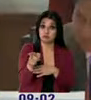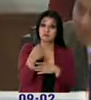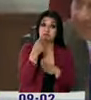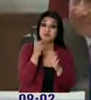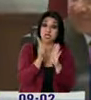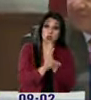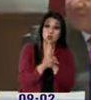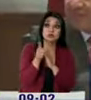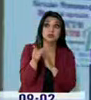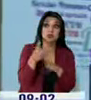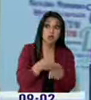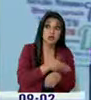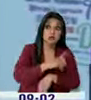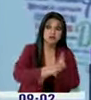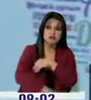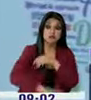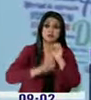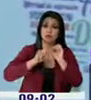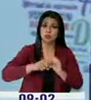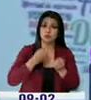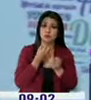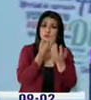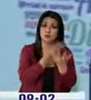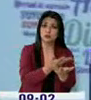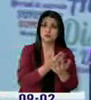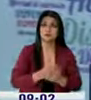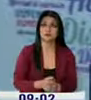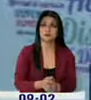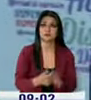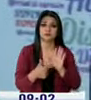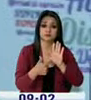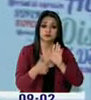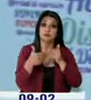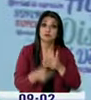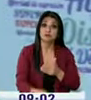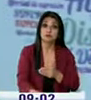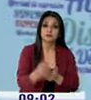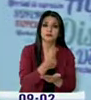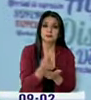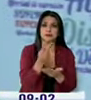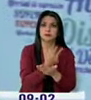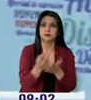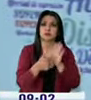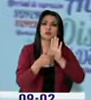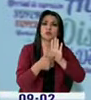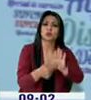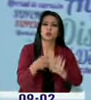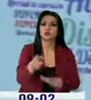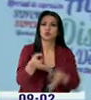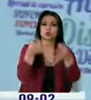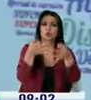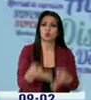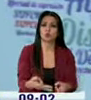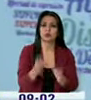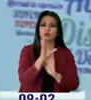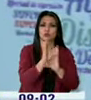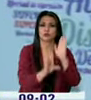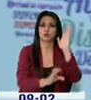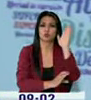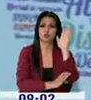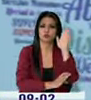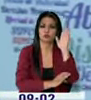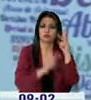entregar información sobre sus casos. Y podremos demostrar durante el transcurso de las próximas semanas que incumplió la Constitución, la